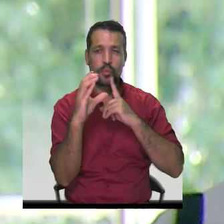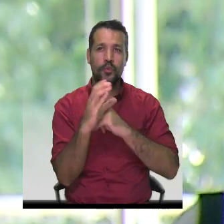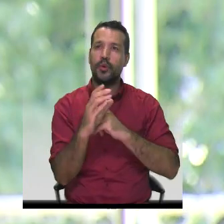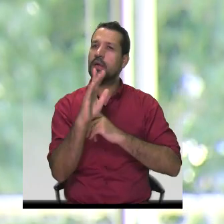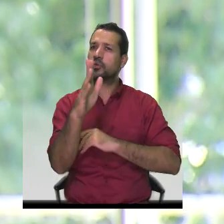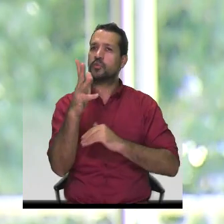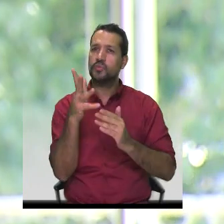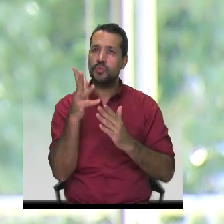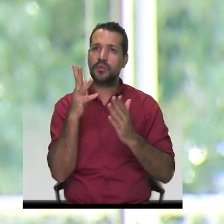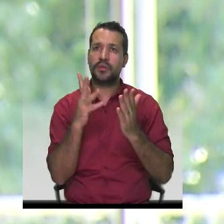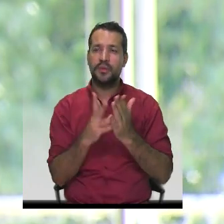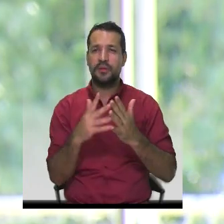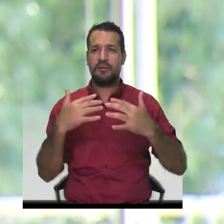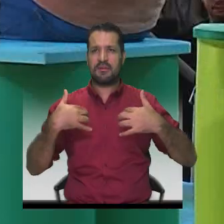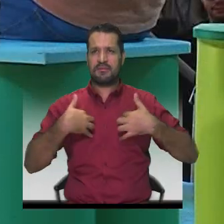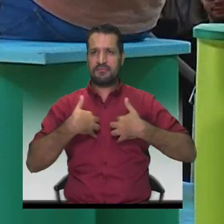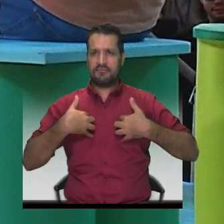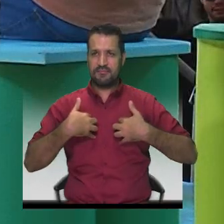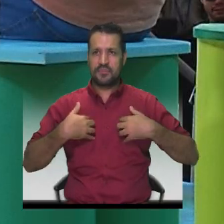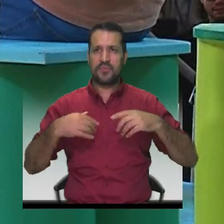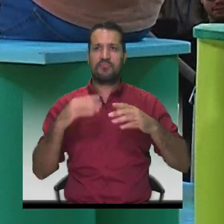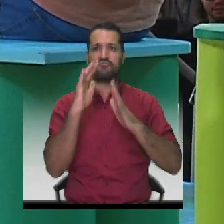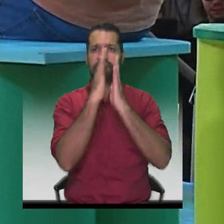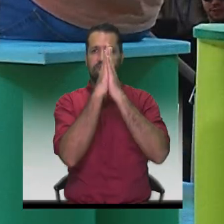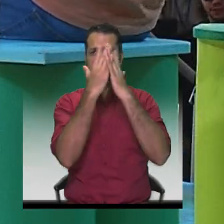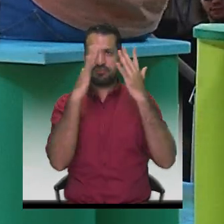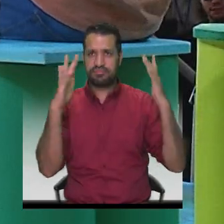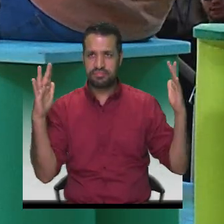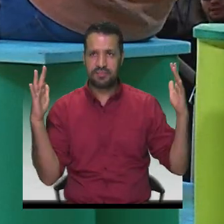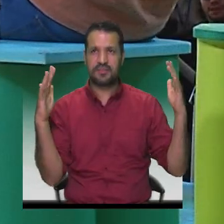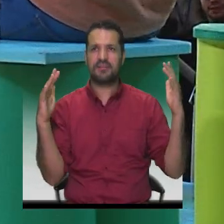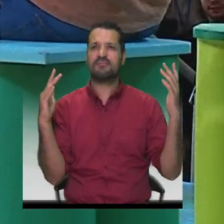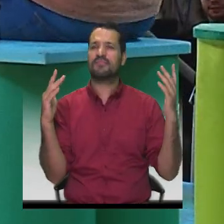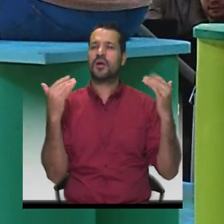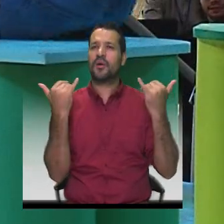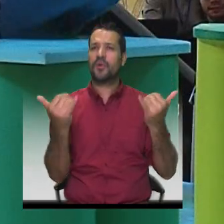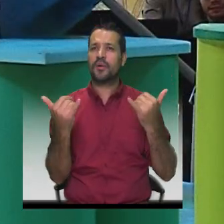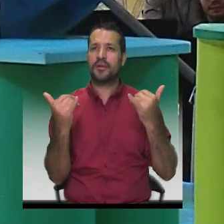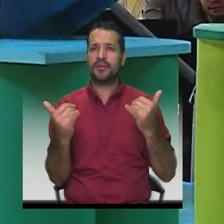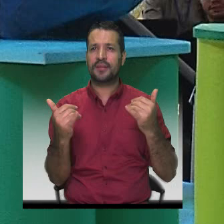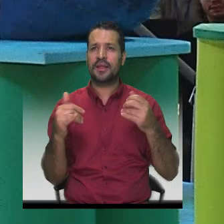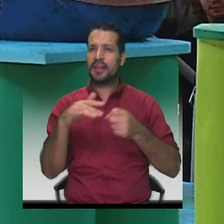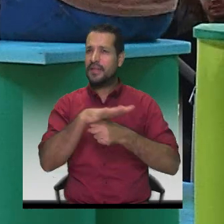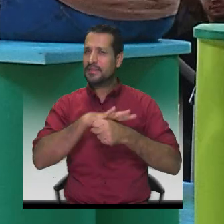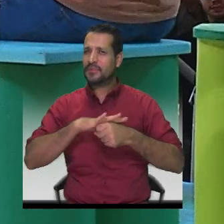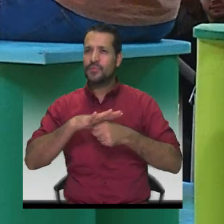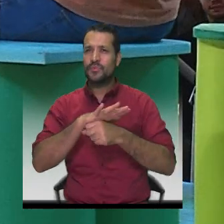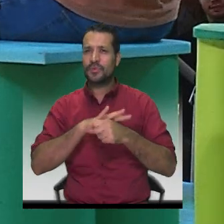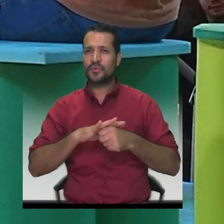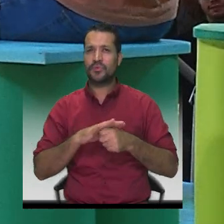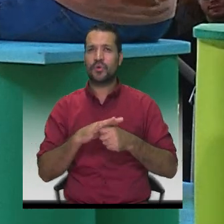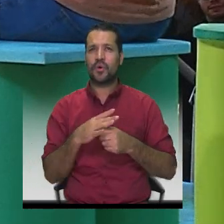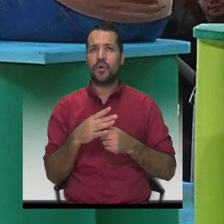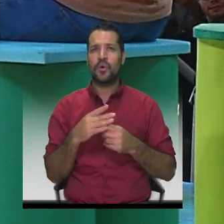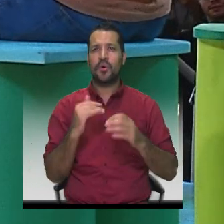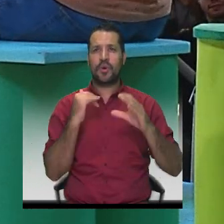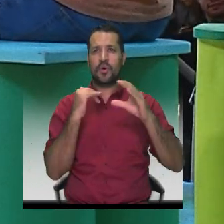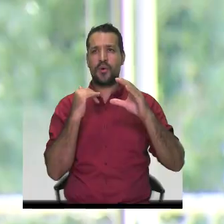en biodiversidad. Y la crisis que vivimos ahora, ecológica, por llamarla así, no es solamente una crisis energética, tiene